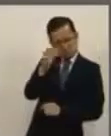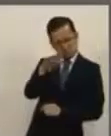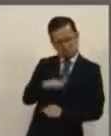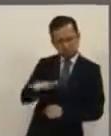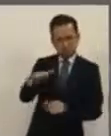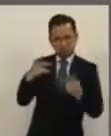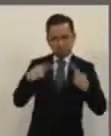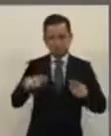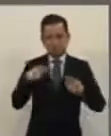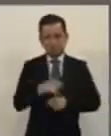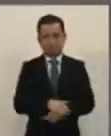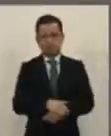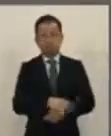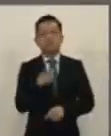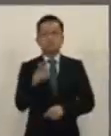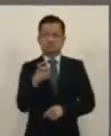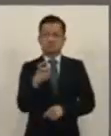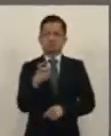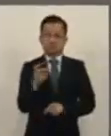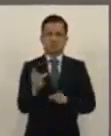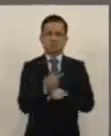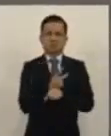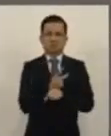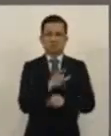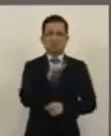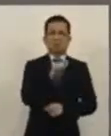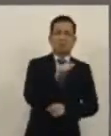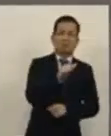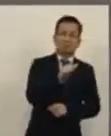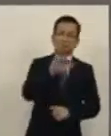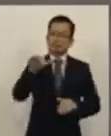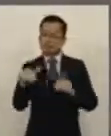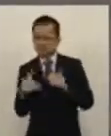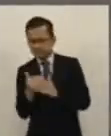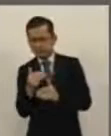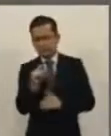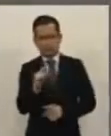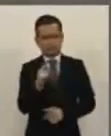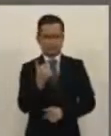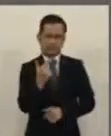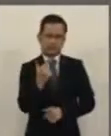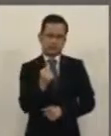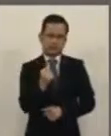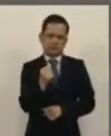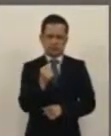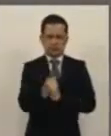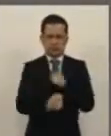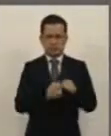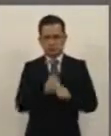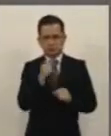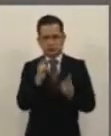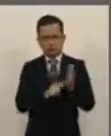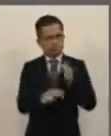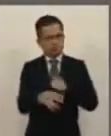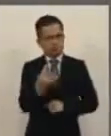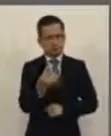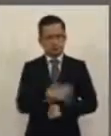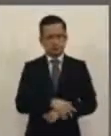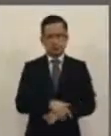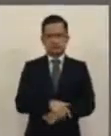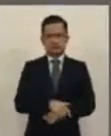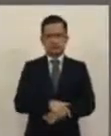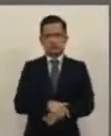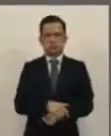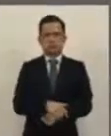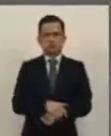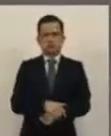la noche del 26 y la madrugada del 27 de septiembre del año 2014. En